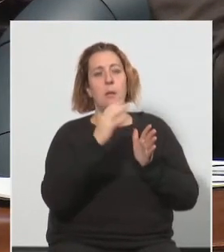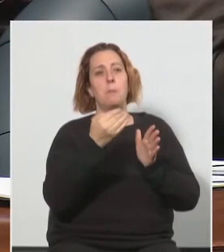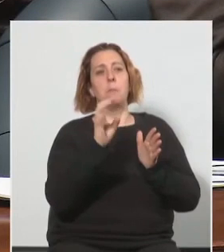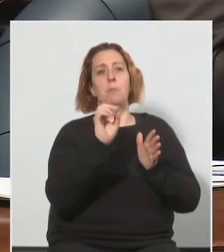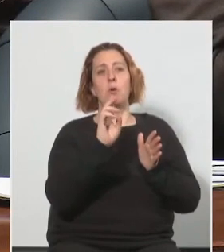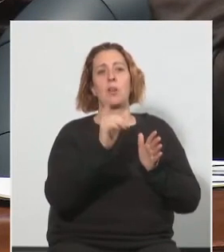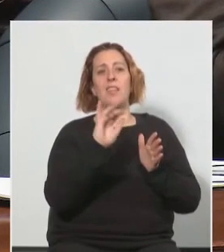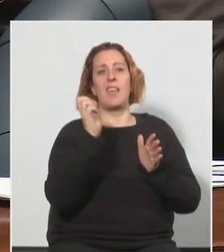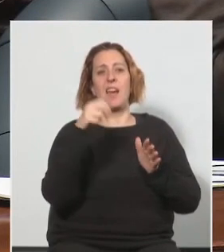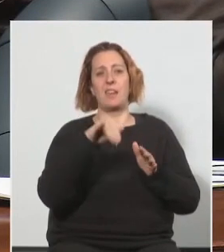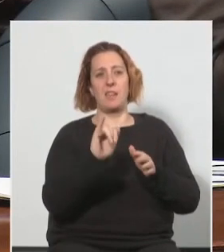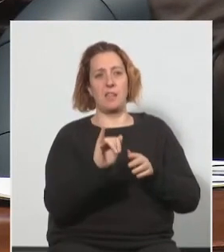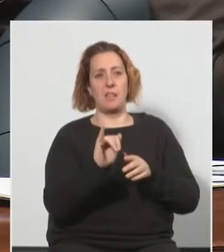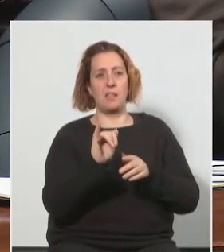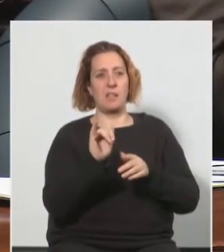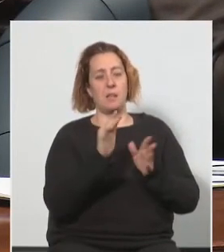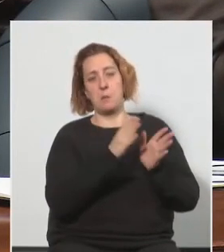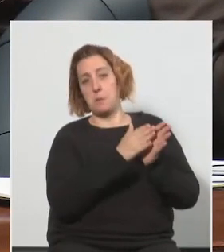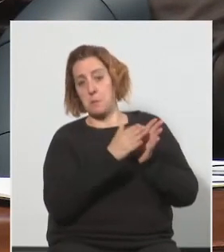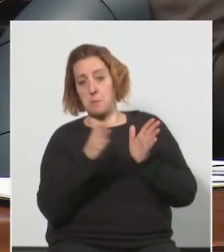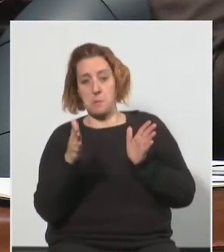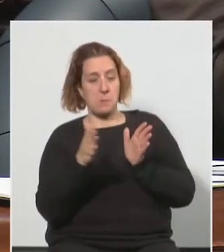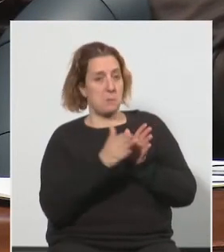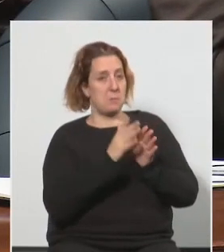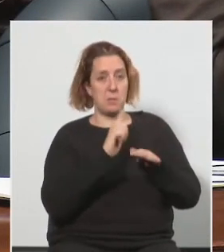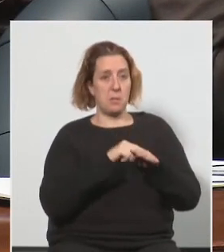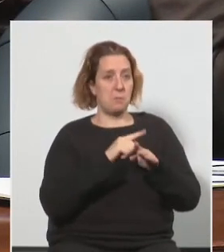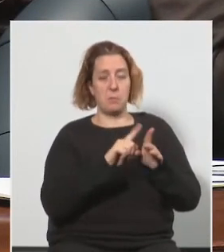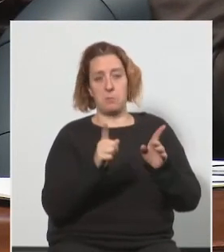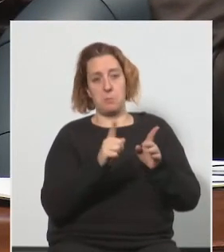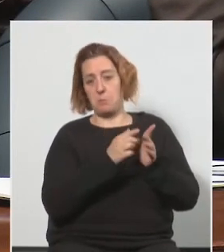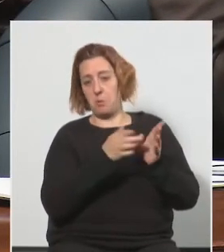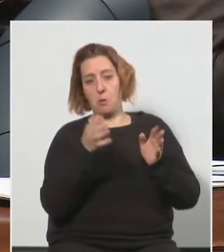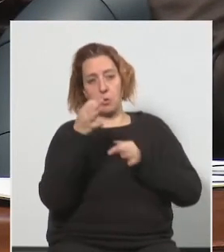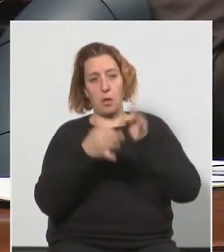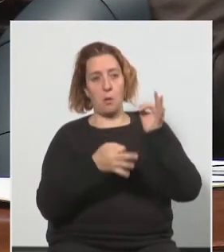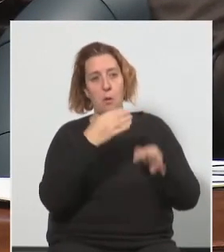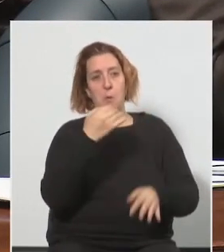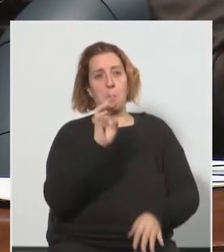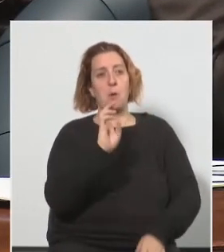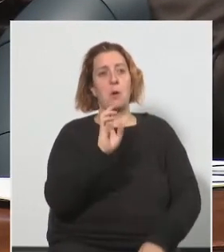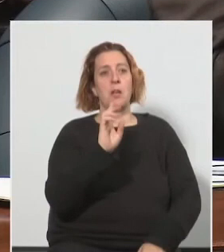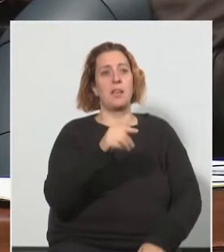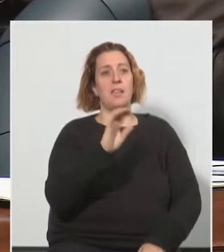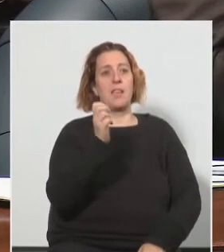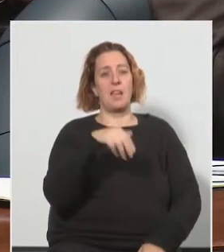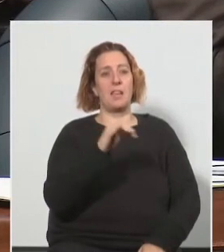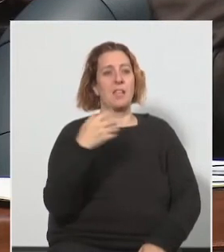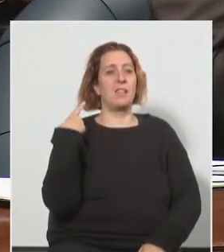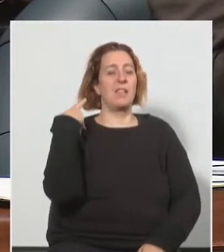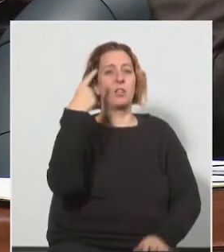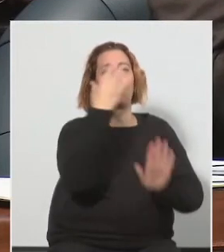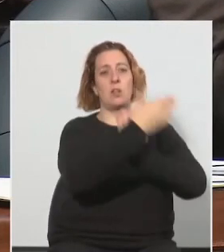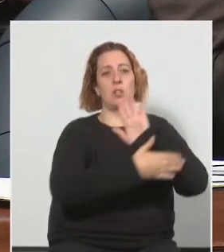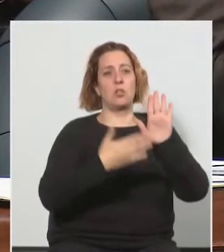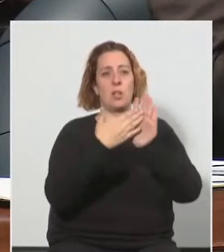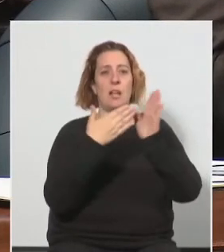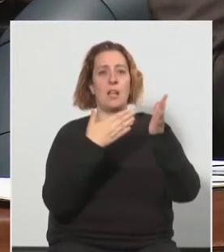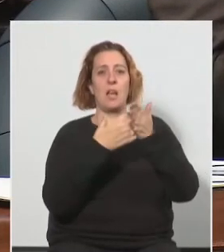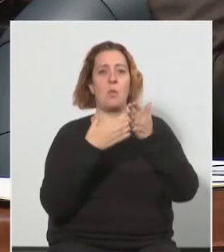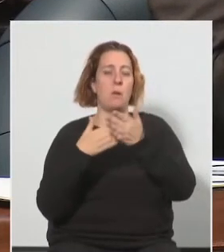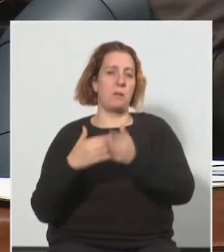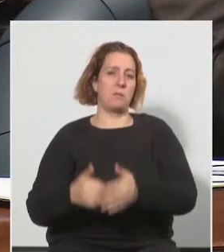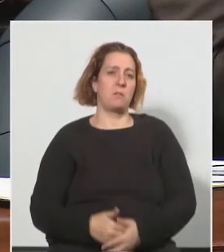Borgiani. Tan interino no fue, ya que el contador Borgiani es hasta el día de hoy el director nacional de